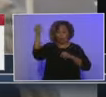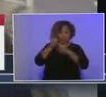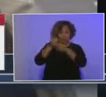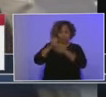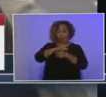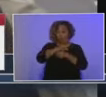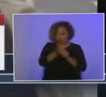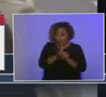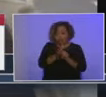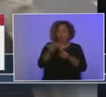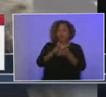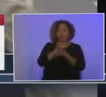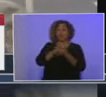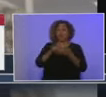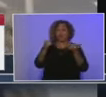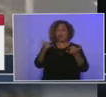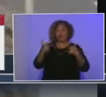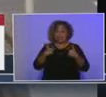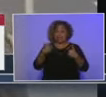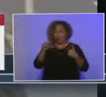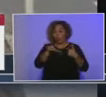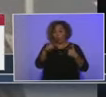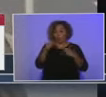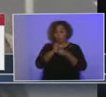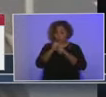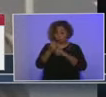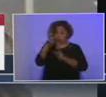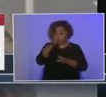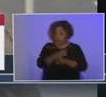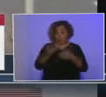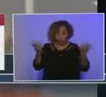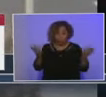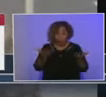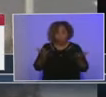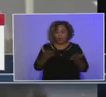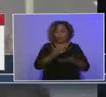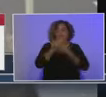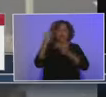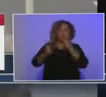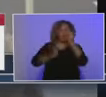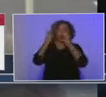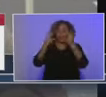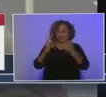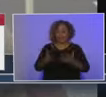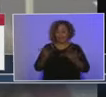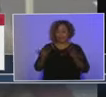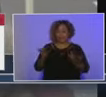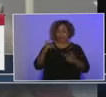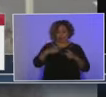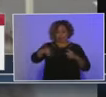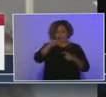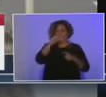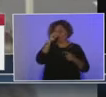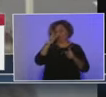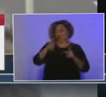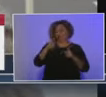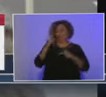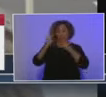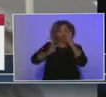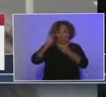coronavirus, Nueva York está padeciendo otra situación también difícil, es que no hay turistas. Y esta zona pues vive del turismo, así que la